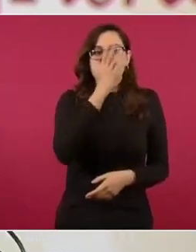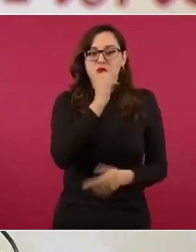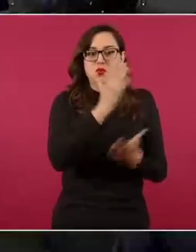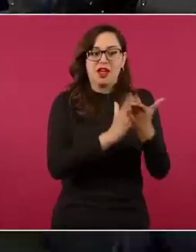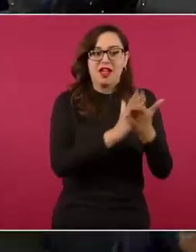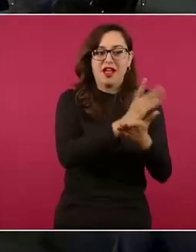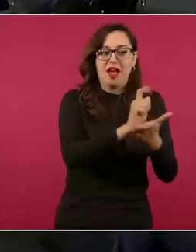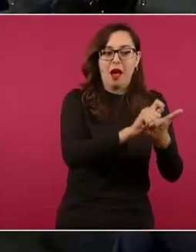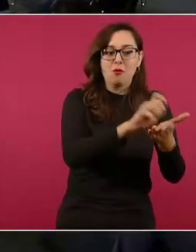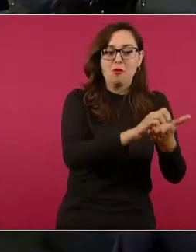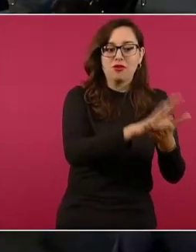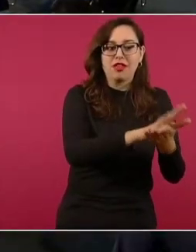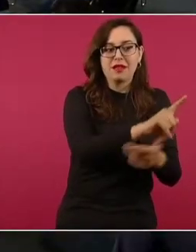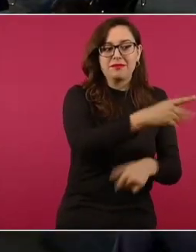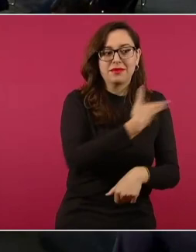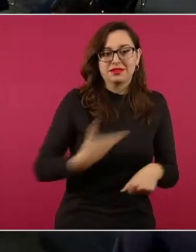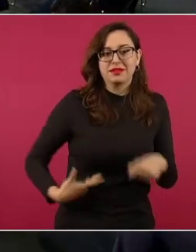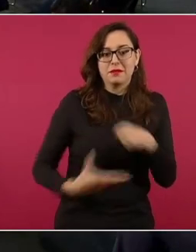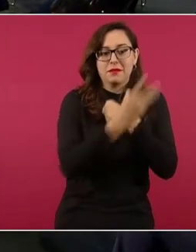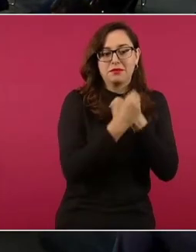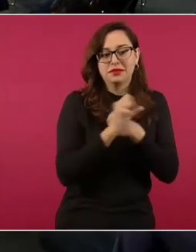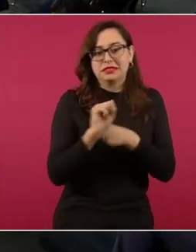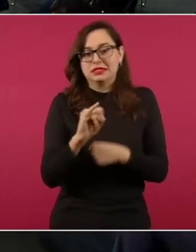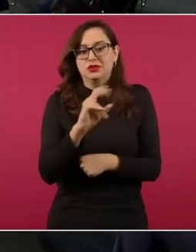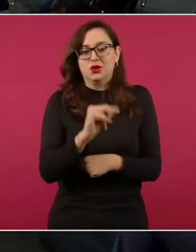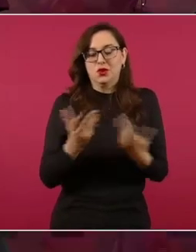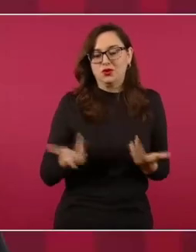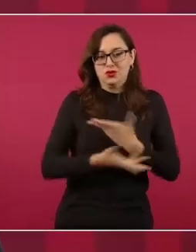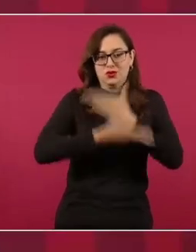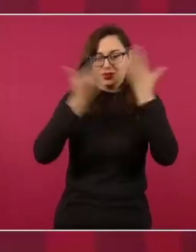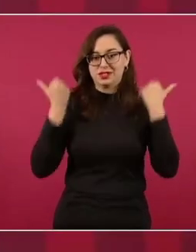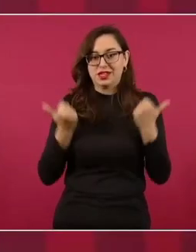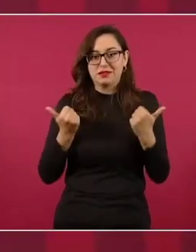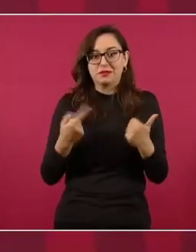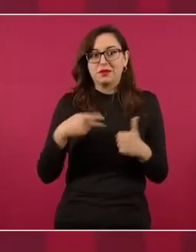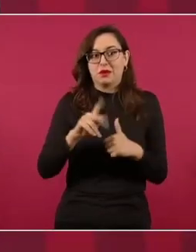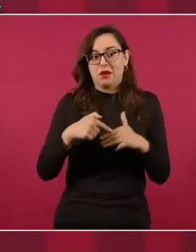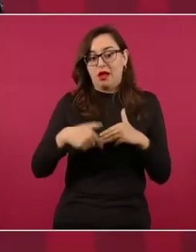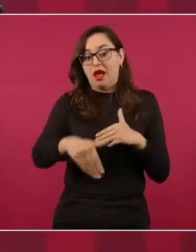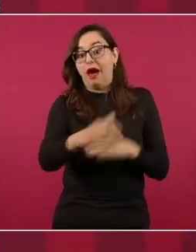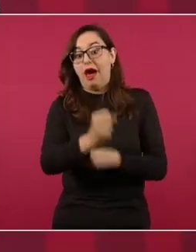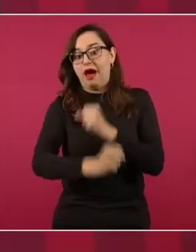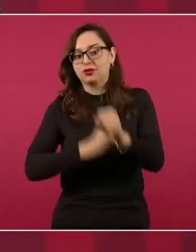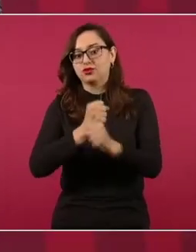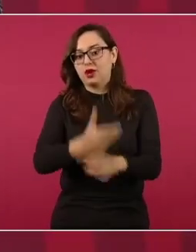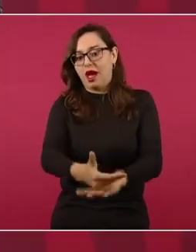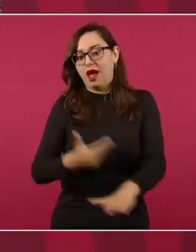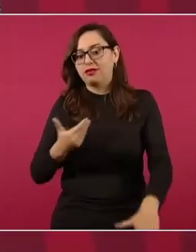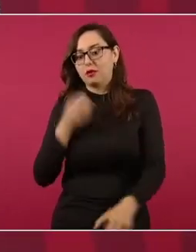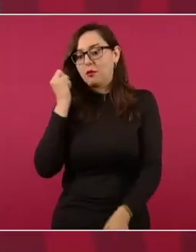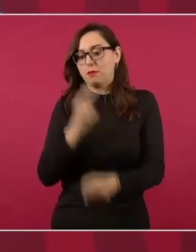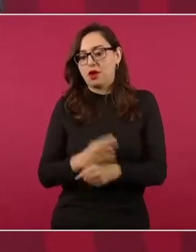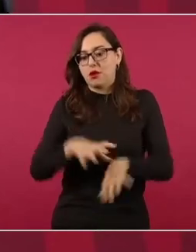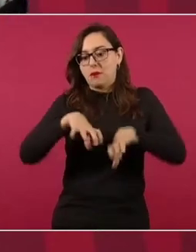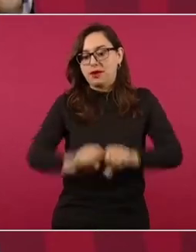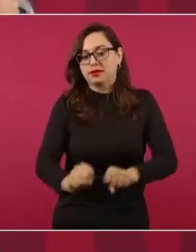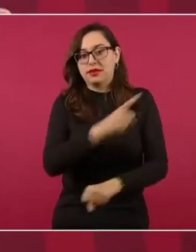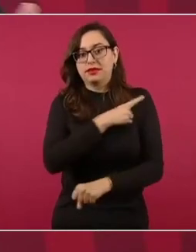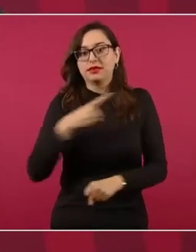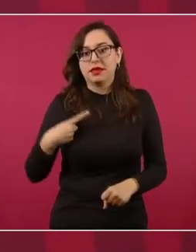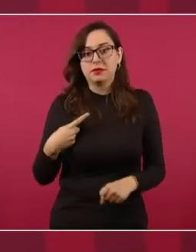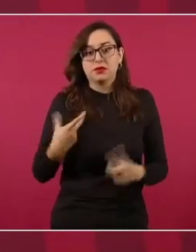apuntes. Pero creo que nuestra obligación es, como ya son tantos años hacia adelante que tenemos que presentarlo, pues